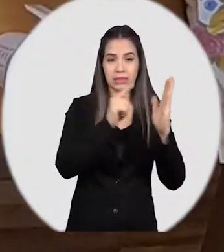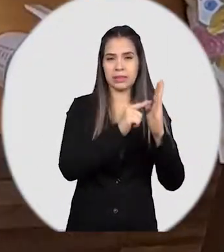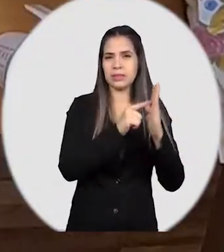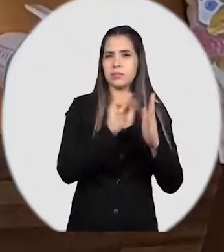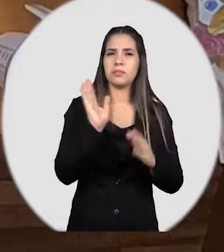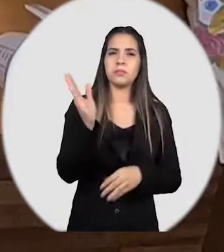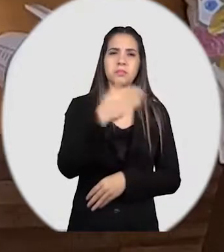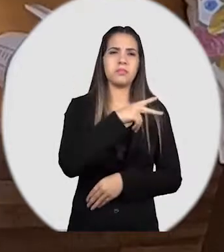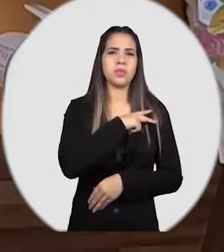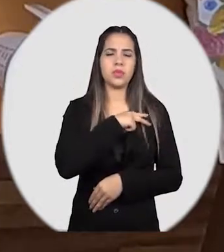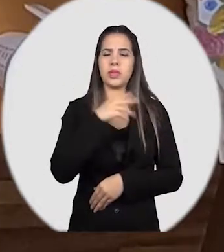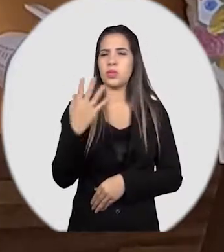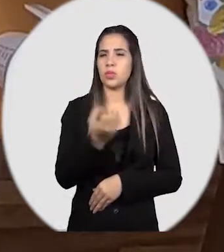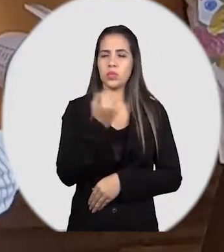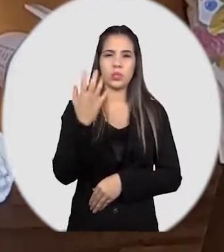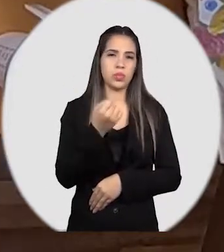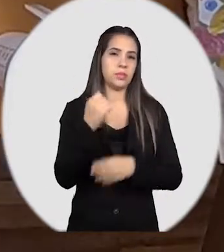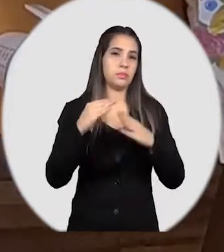esté mezclado,